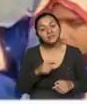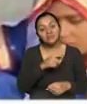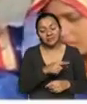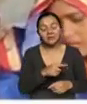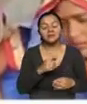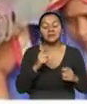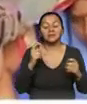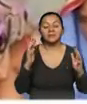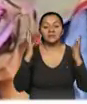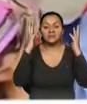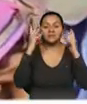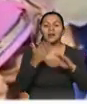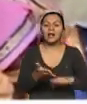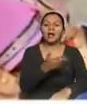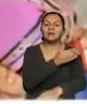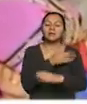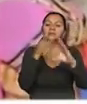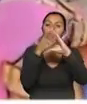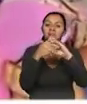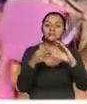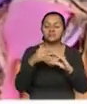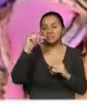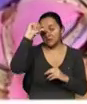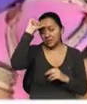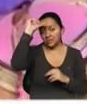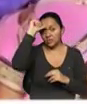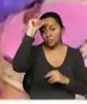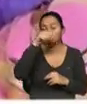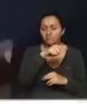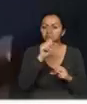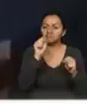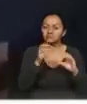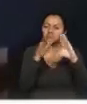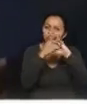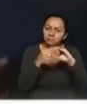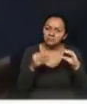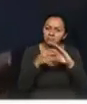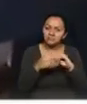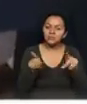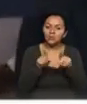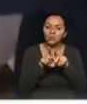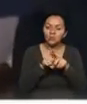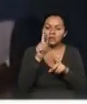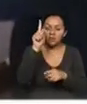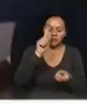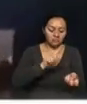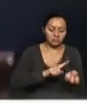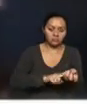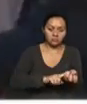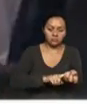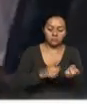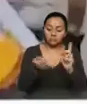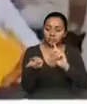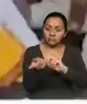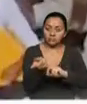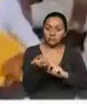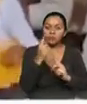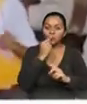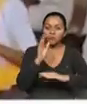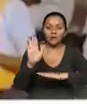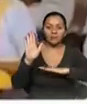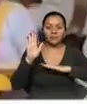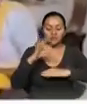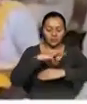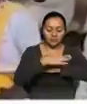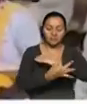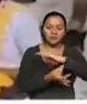Bandhan proviene del relato épico hindú Mahabharata, que relata cómo el dedo del dios Krishna consigue curarse gracias a un